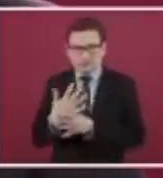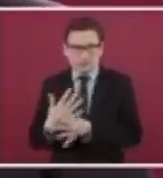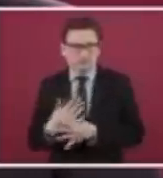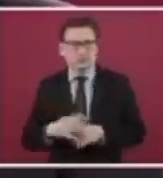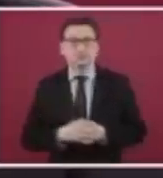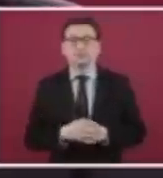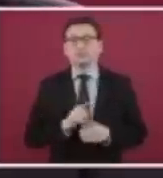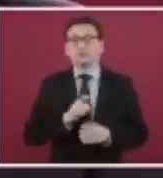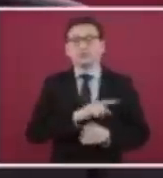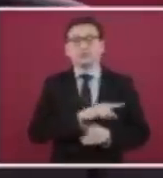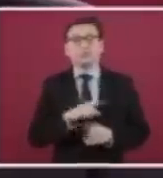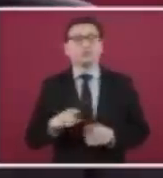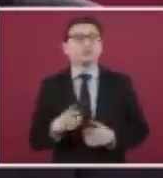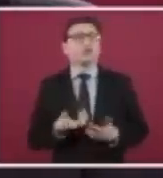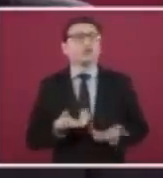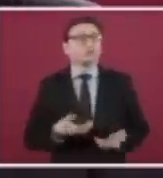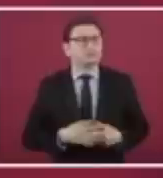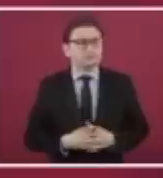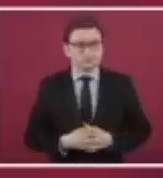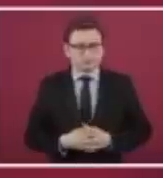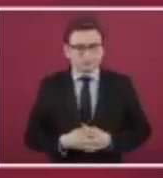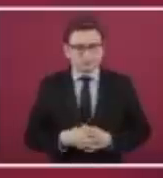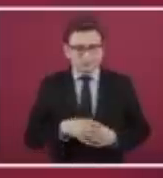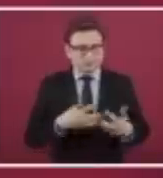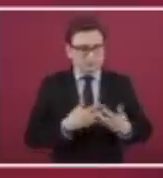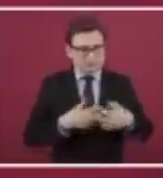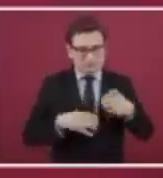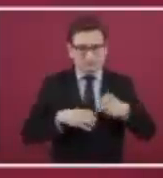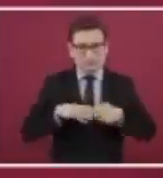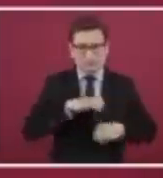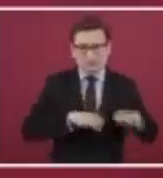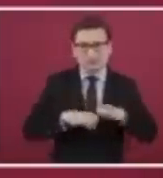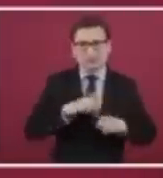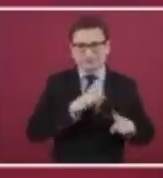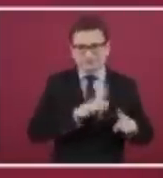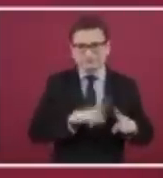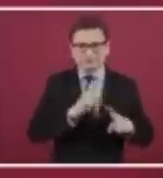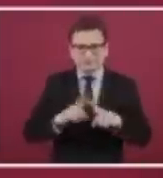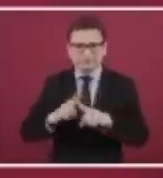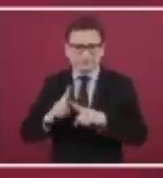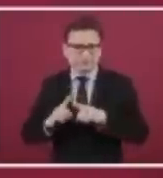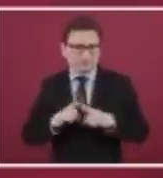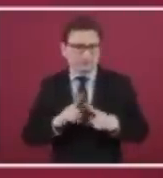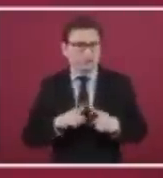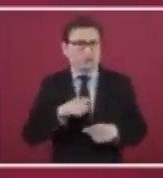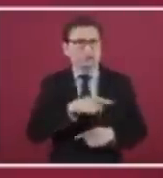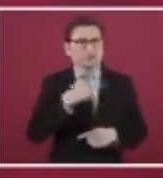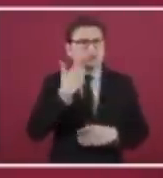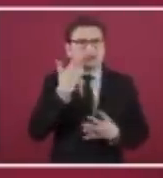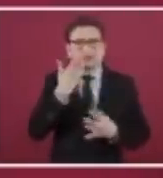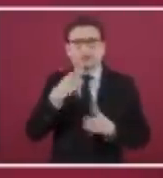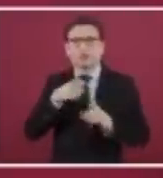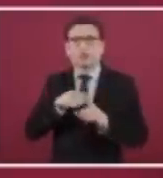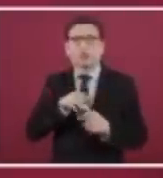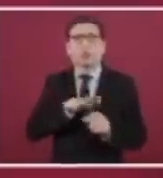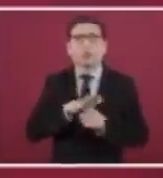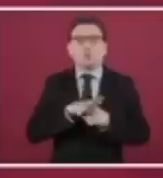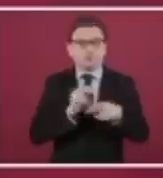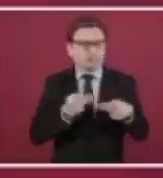ustedes, los empresarios, pues buscan hacer negocio